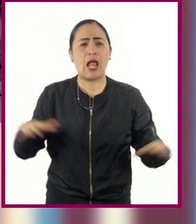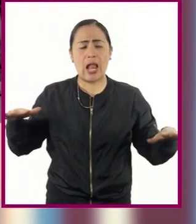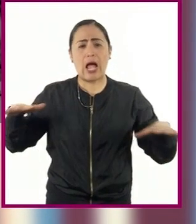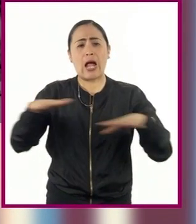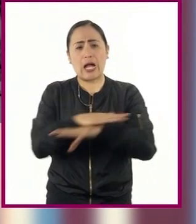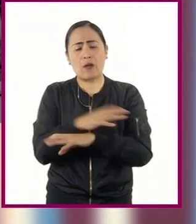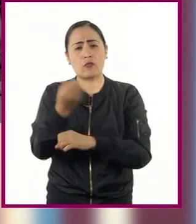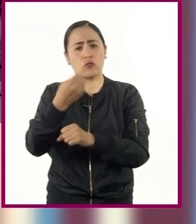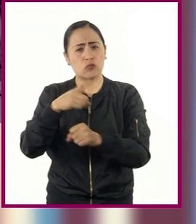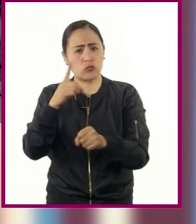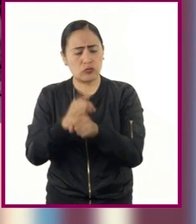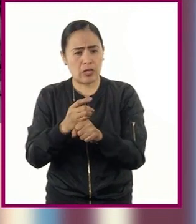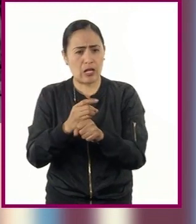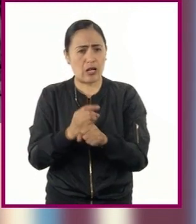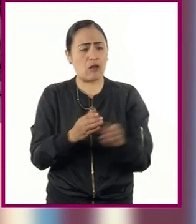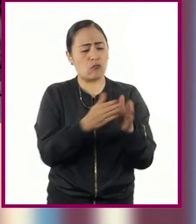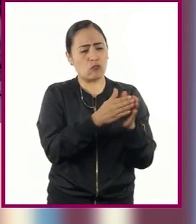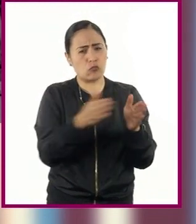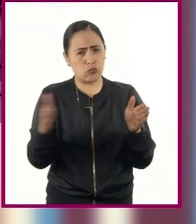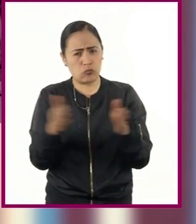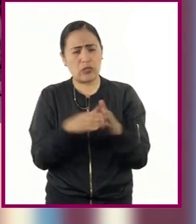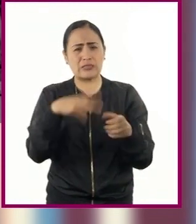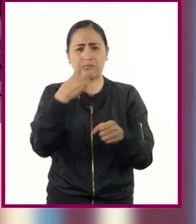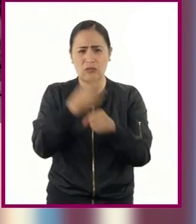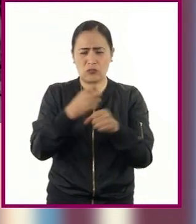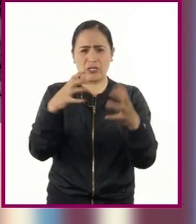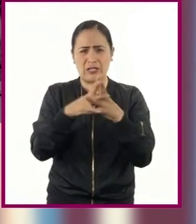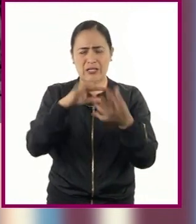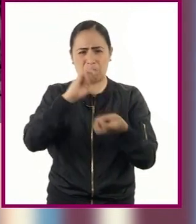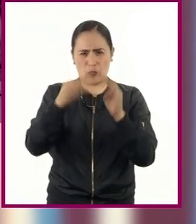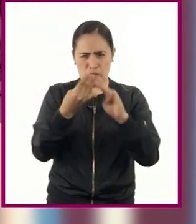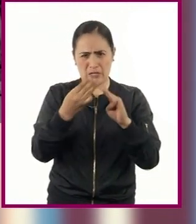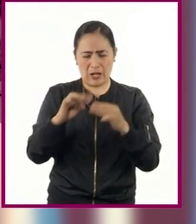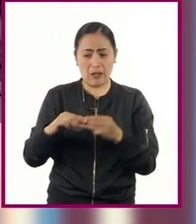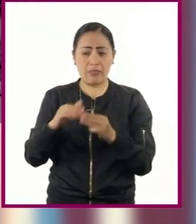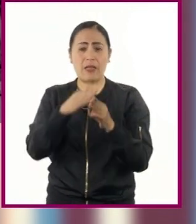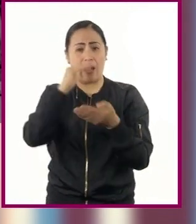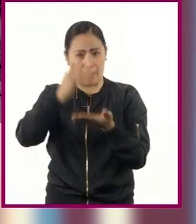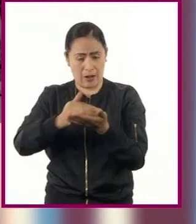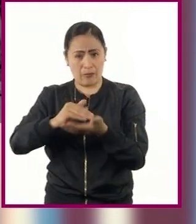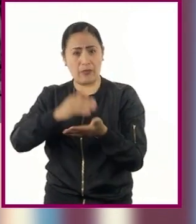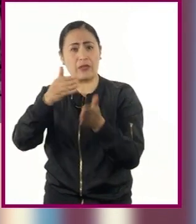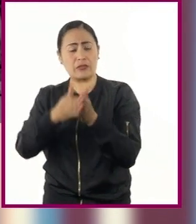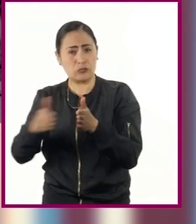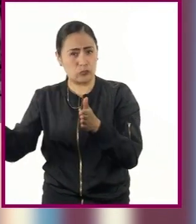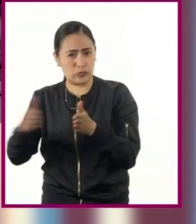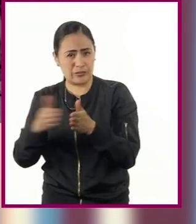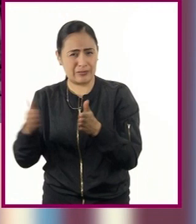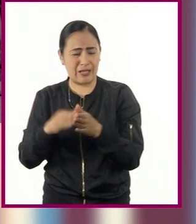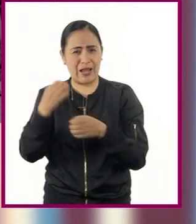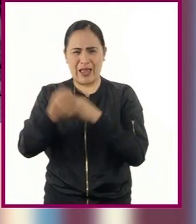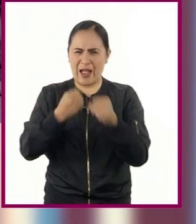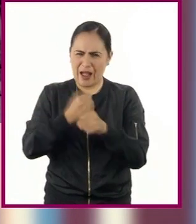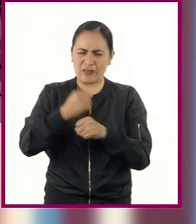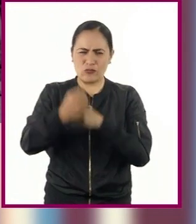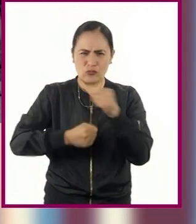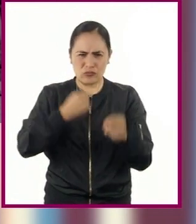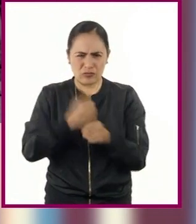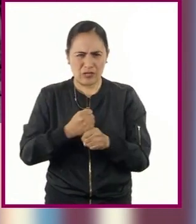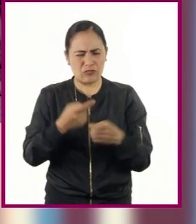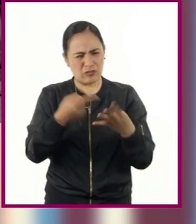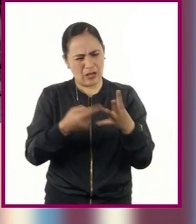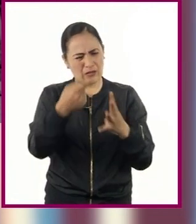durante y después de la Segunda Guerra Mundial, se sentaron las bases del feminismo de las décadas siguientes, en el que